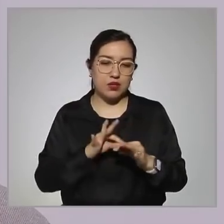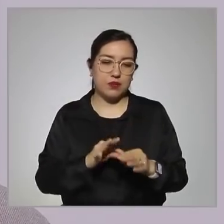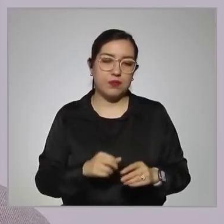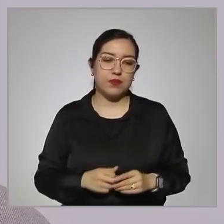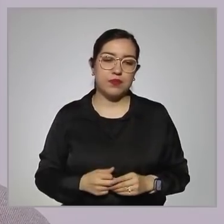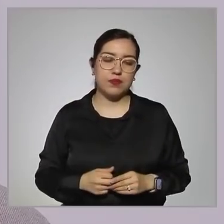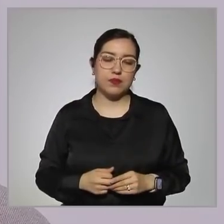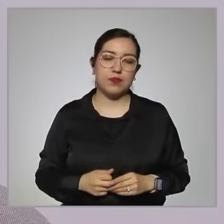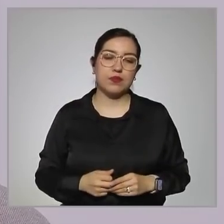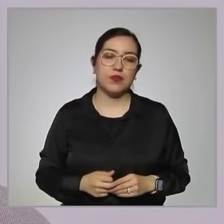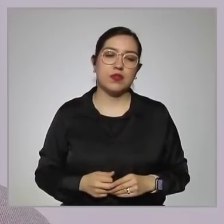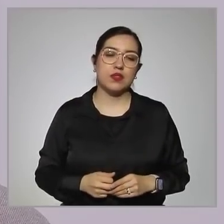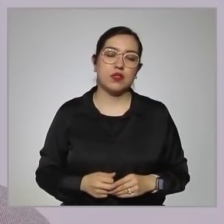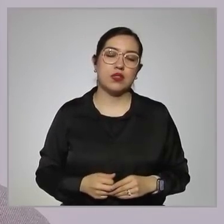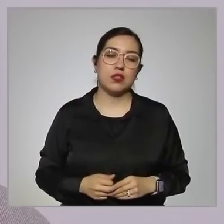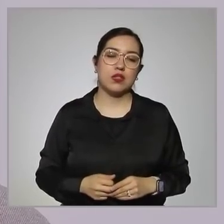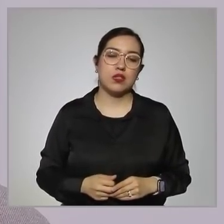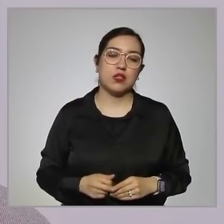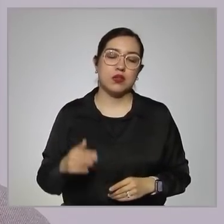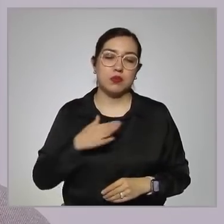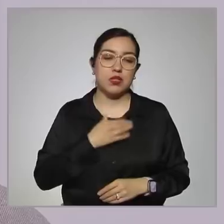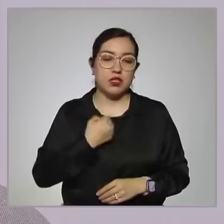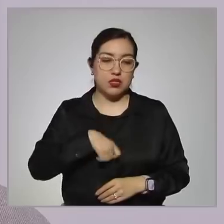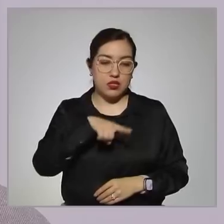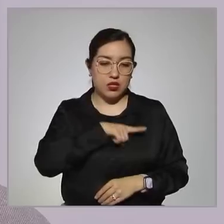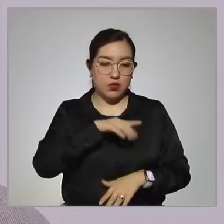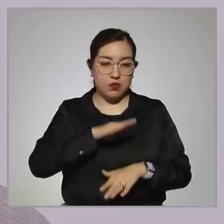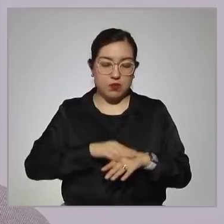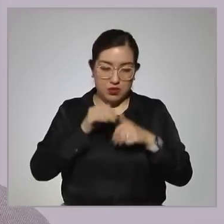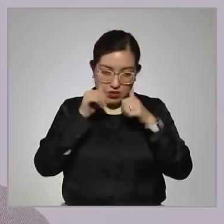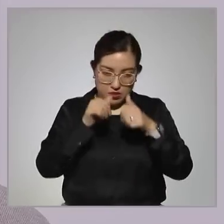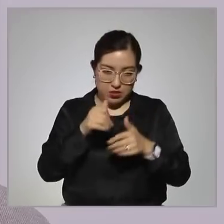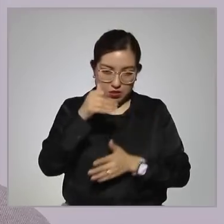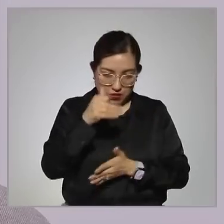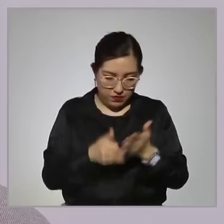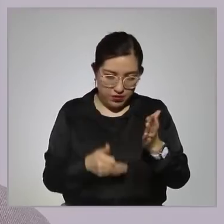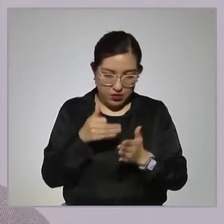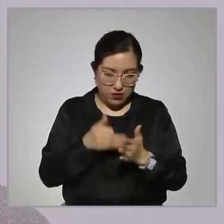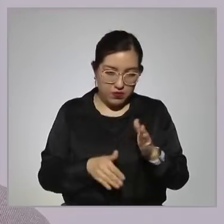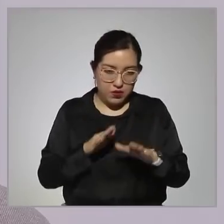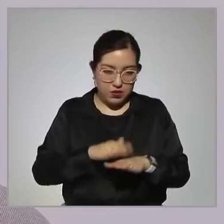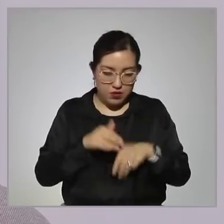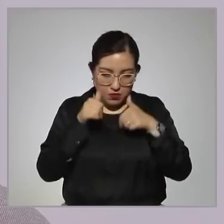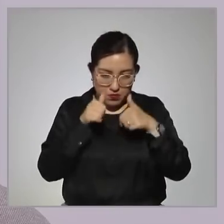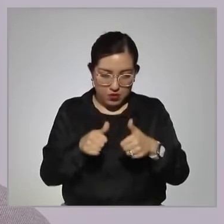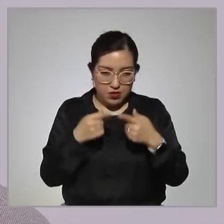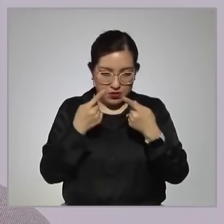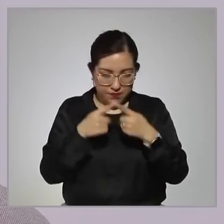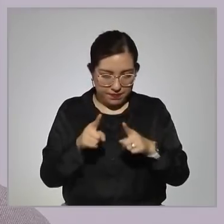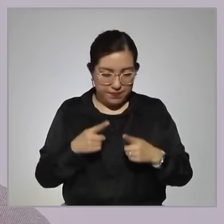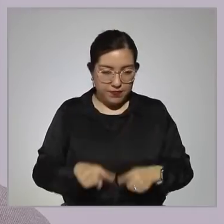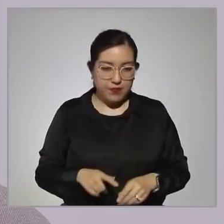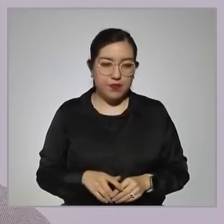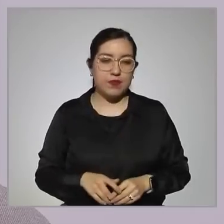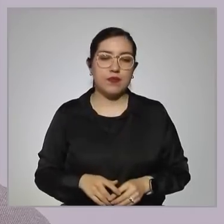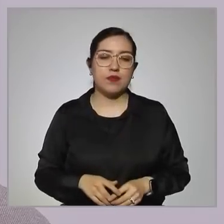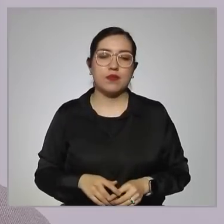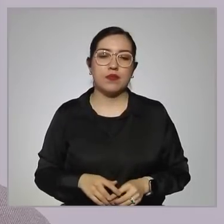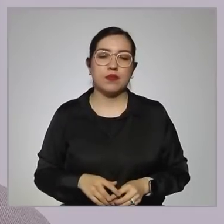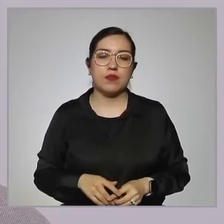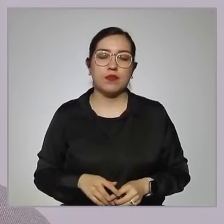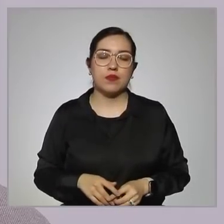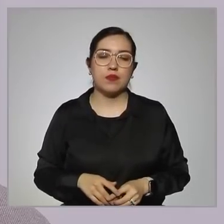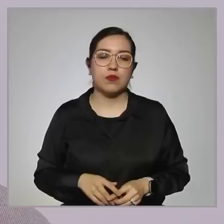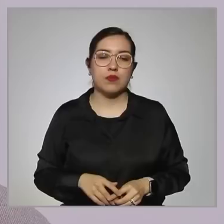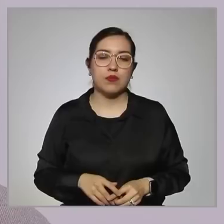más seriamente mi salud con mayor conciencia, porque hay detalles que tengo que atender de otras maneras. Y la verdad es